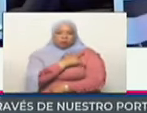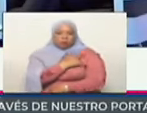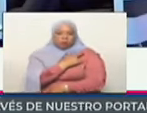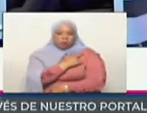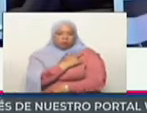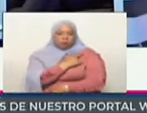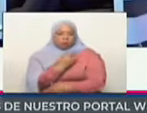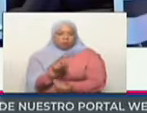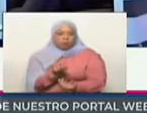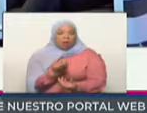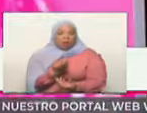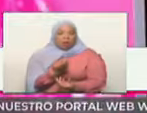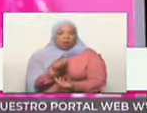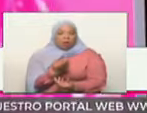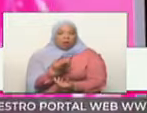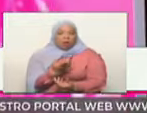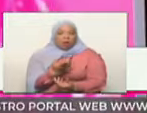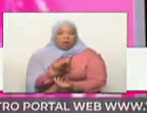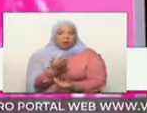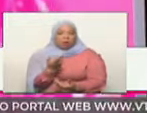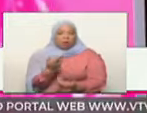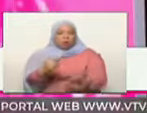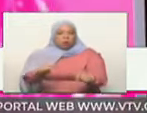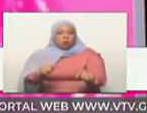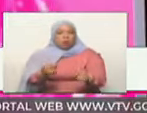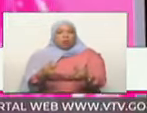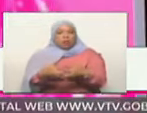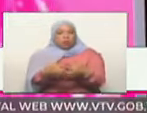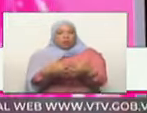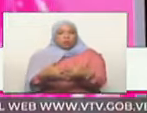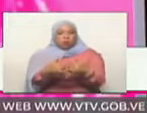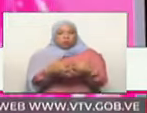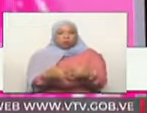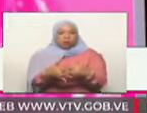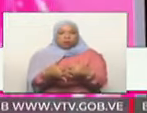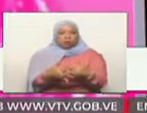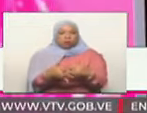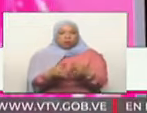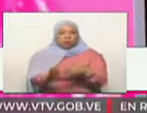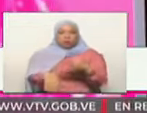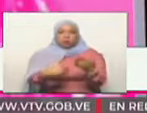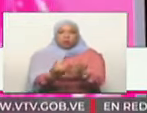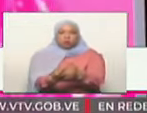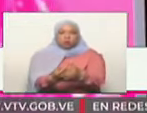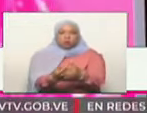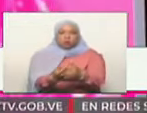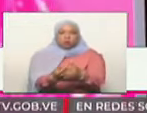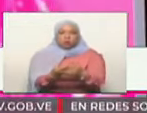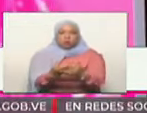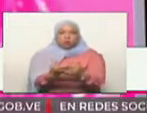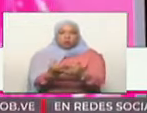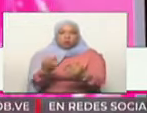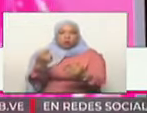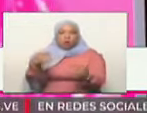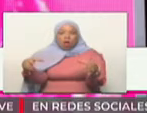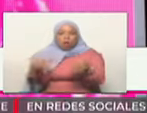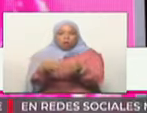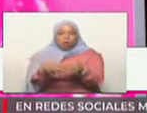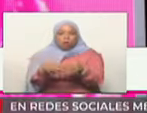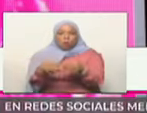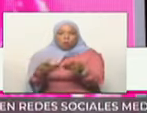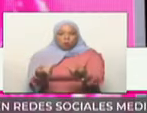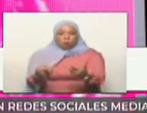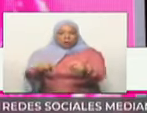Pareciese que las sanciones de los Estados Unidos están llegando a tocar el meollo, el grupo más cerrado